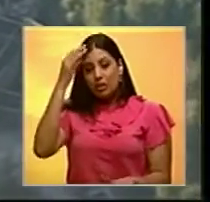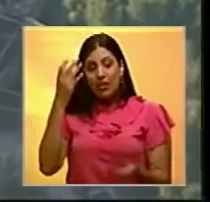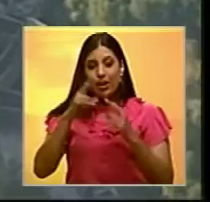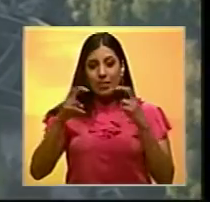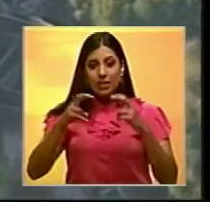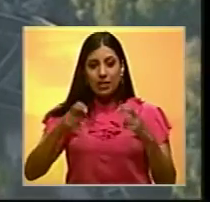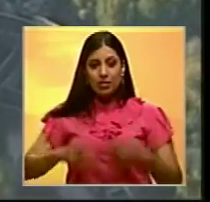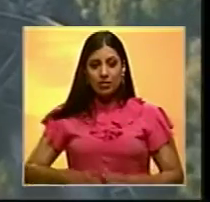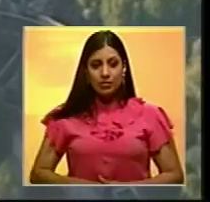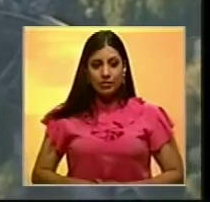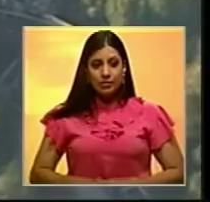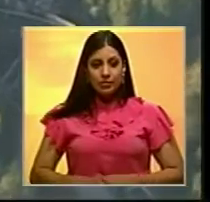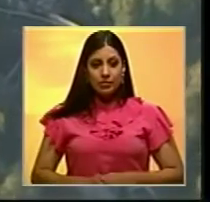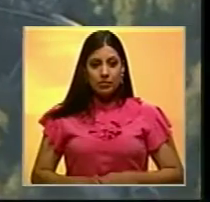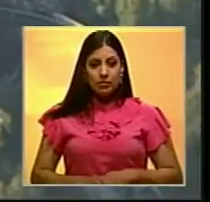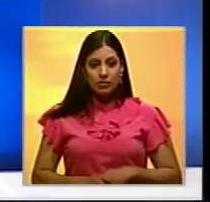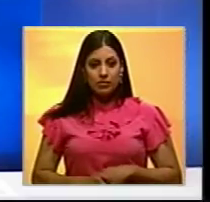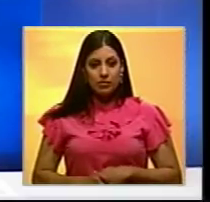investigación.